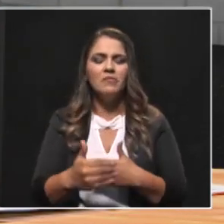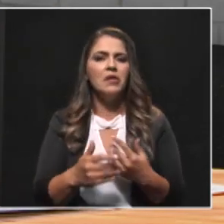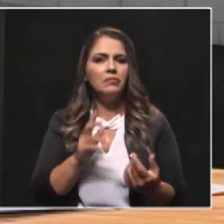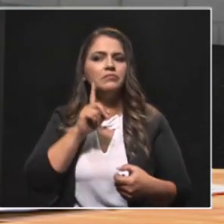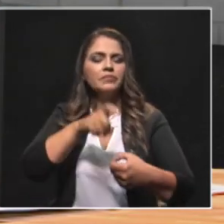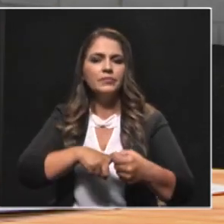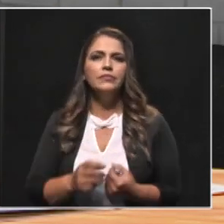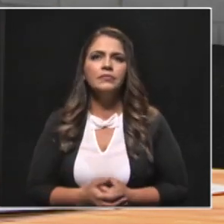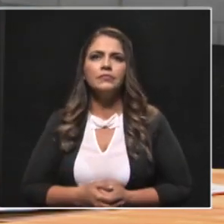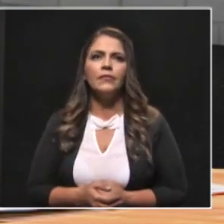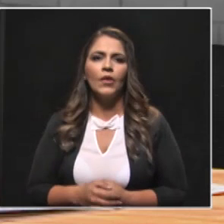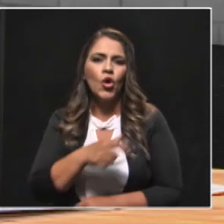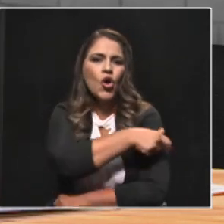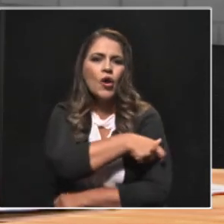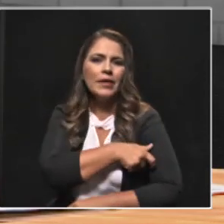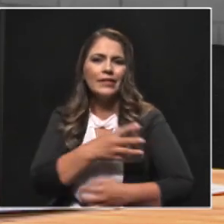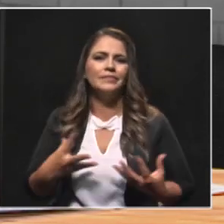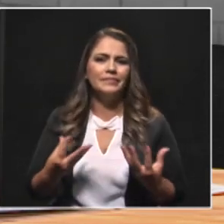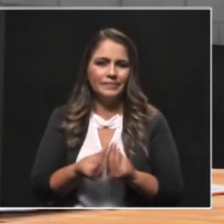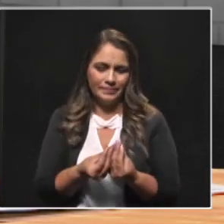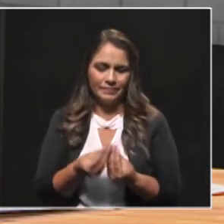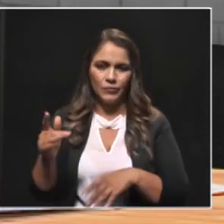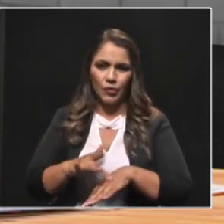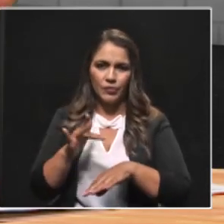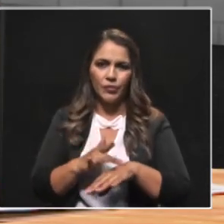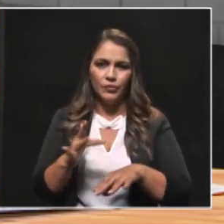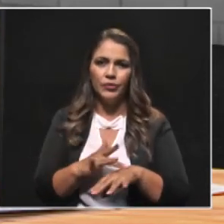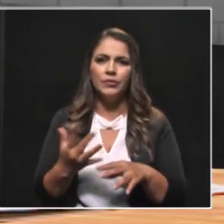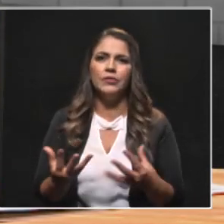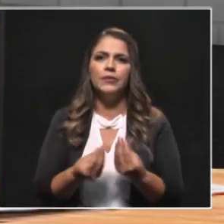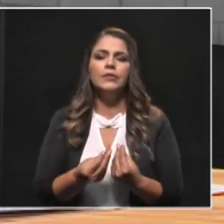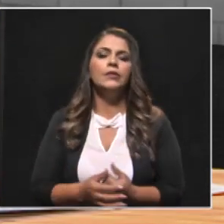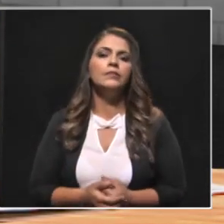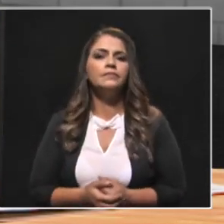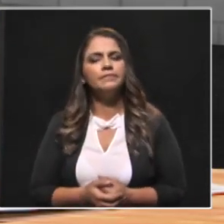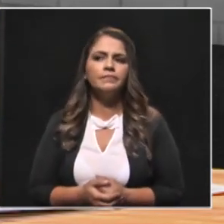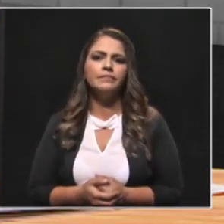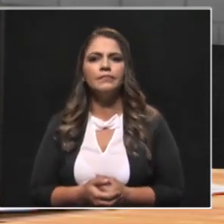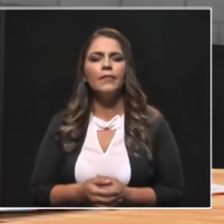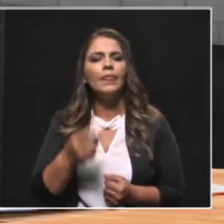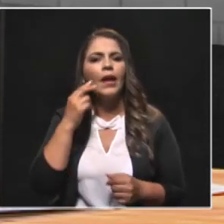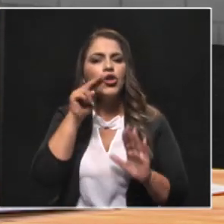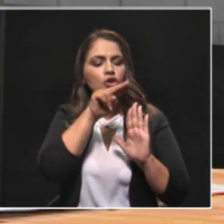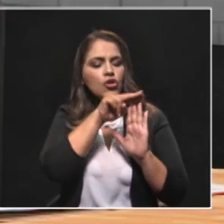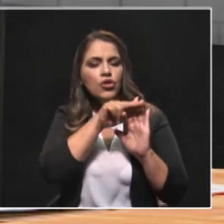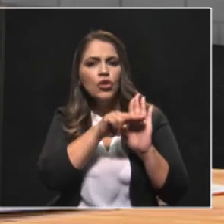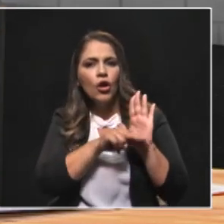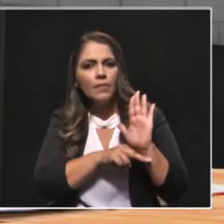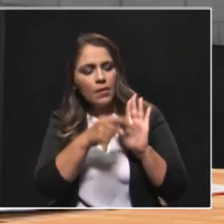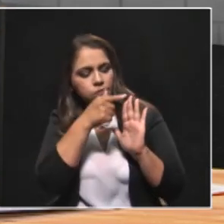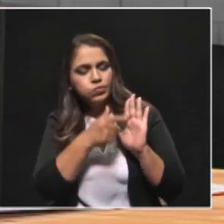promotores. Entonces, digamos que hoy la normatividad les permite a estos grupos iniciar un